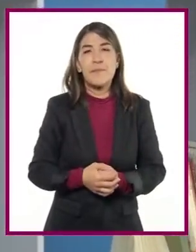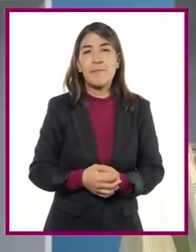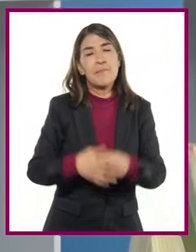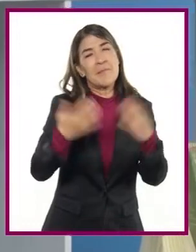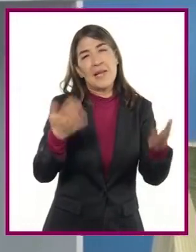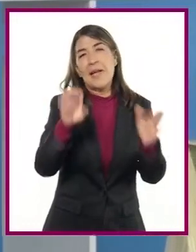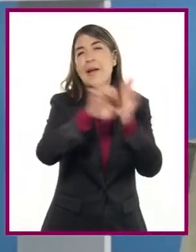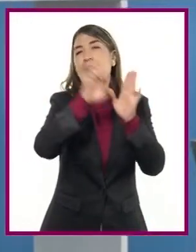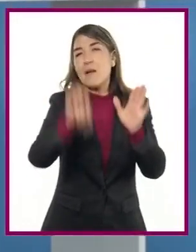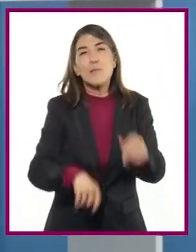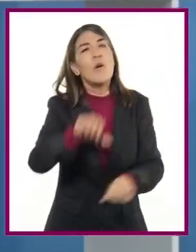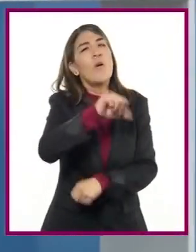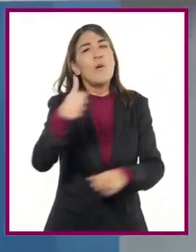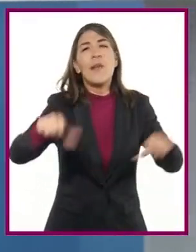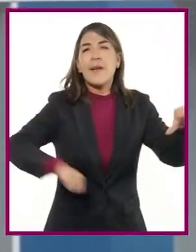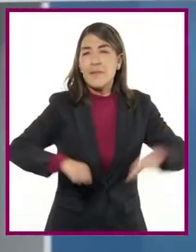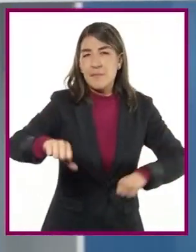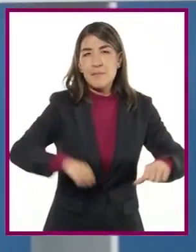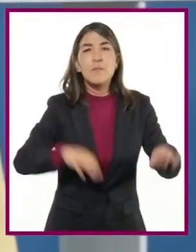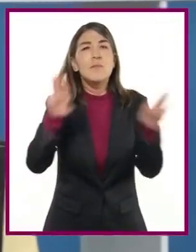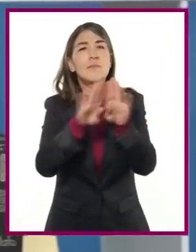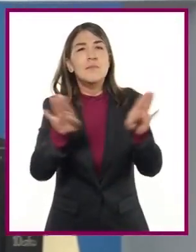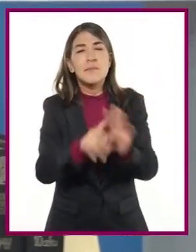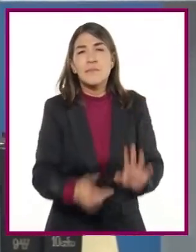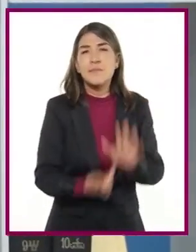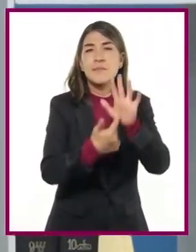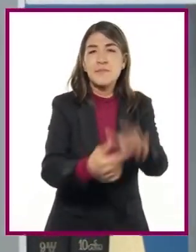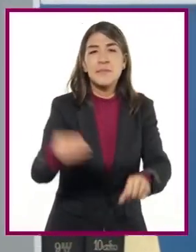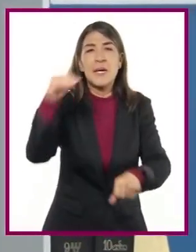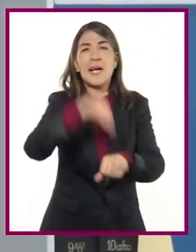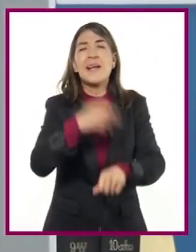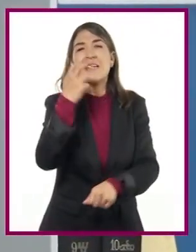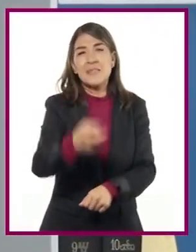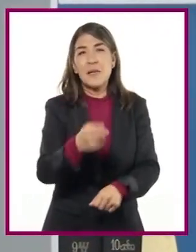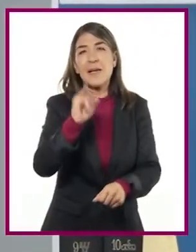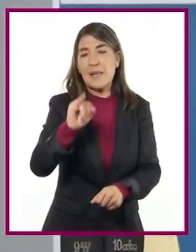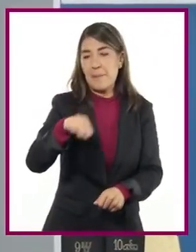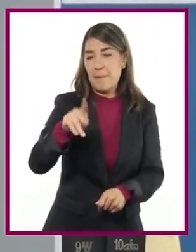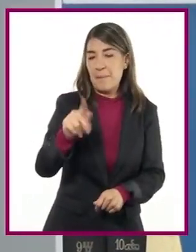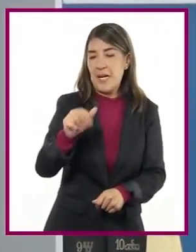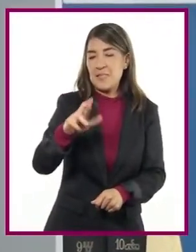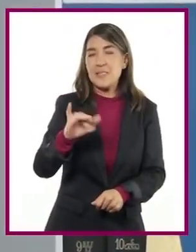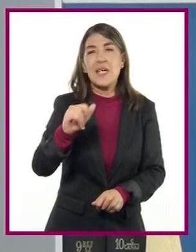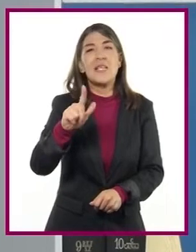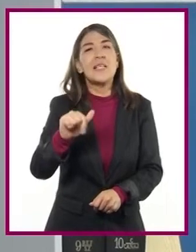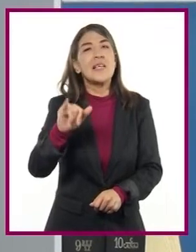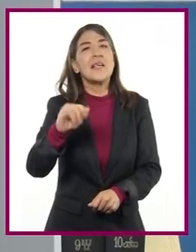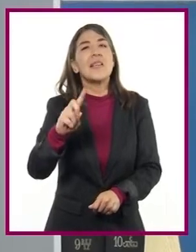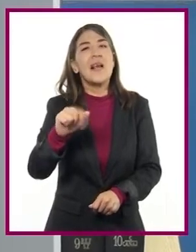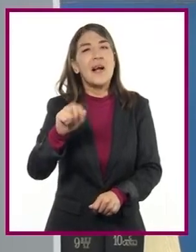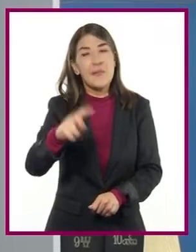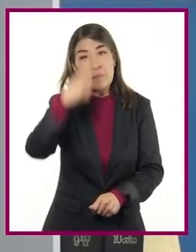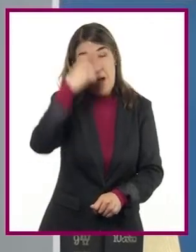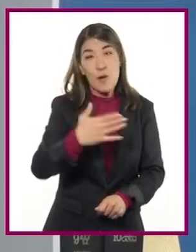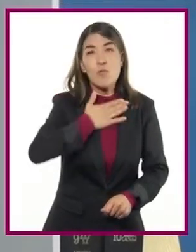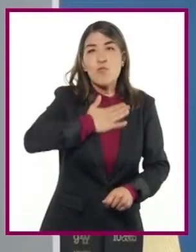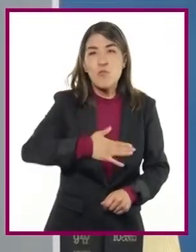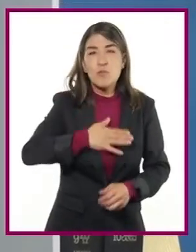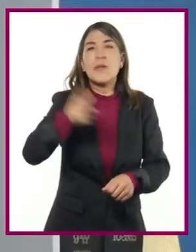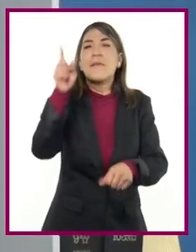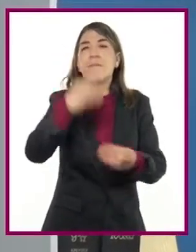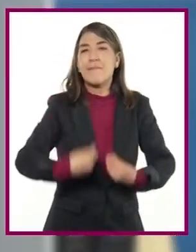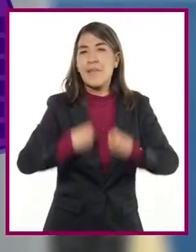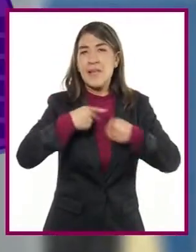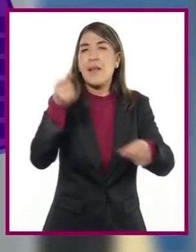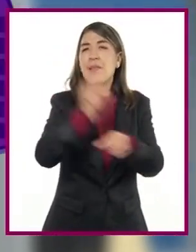ejemplo, otras acciones que demuestran la aplicación del principio de imparcialidad de manera justa en la vida cotidiana